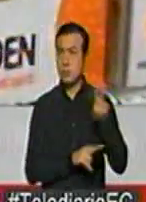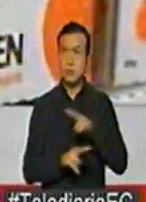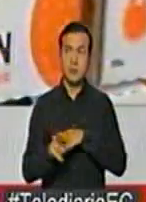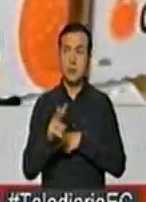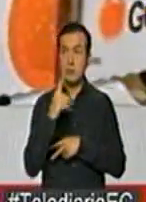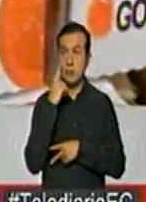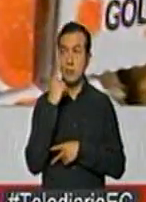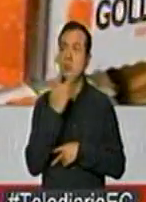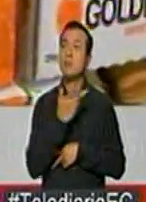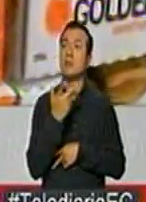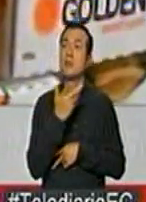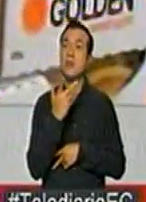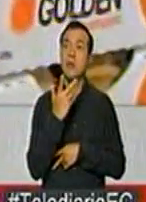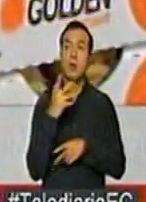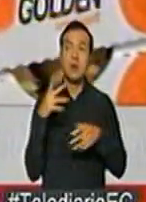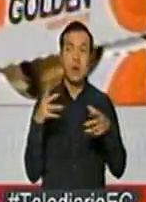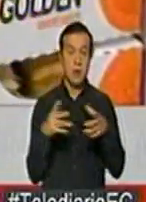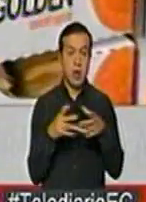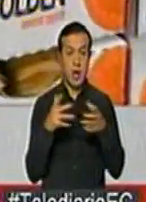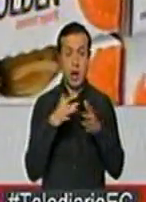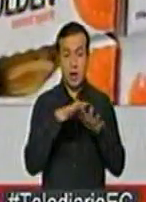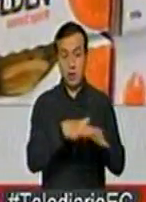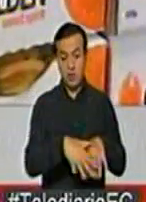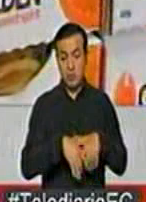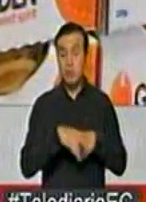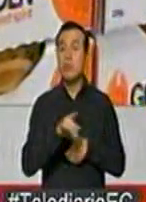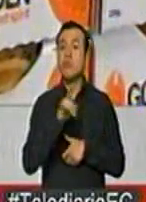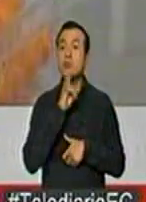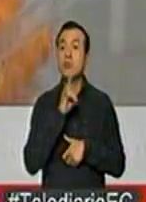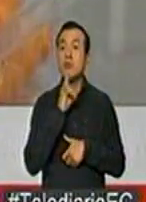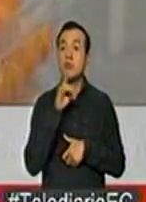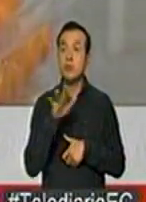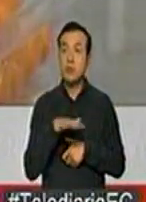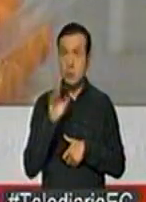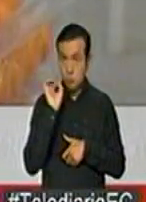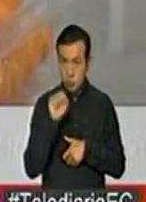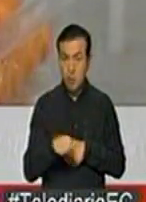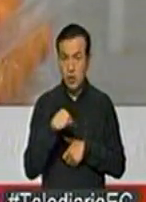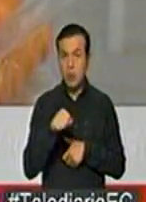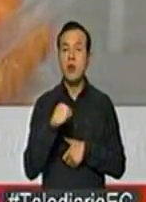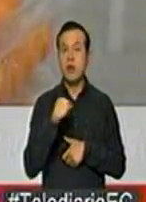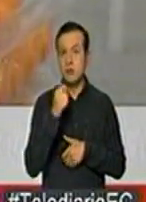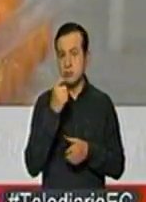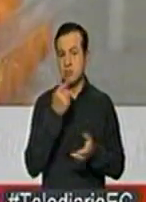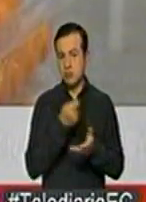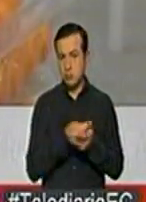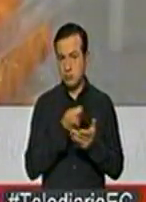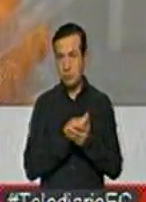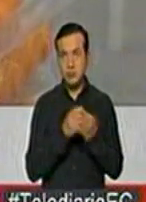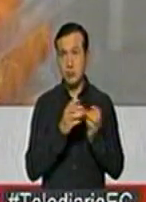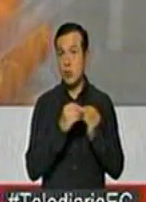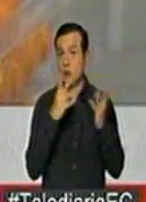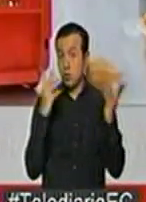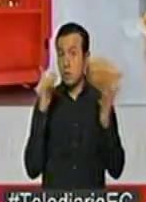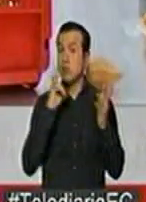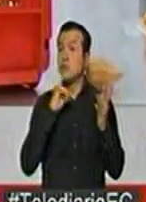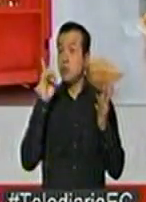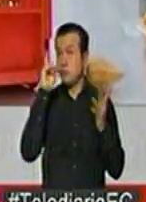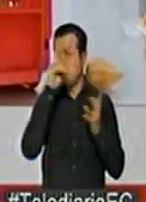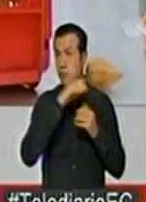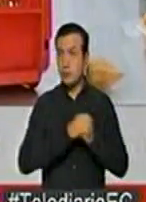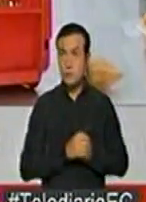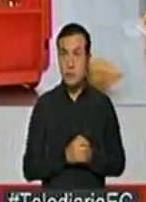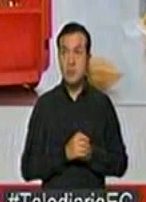y Vegetal del Departamento de Agricultura de los Estados Unidos para su acceso a un mercado tan exigente. A